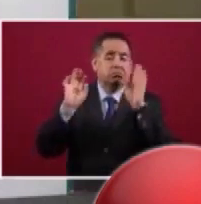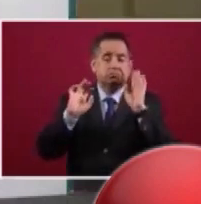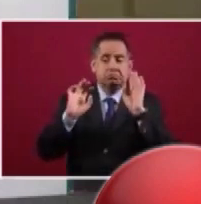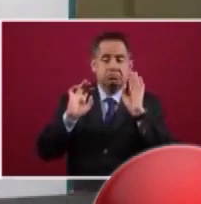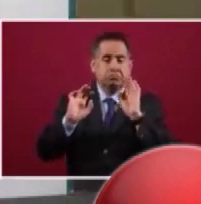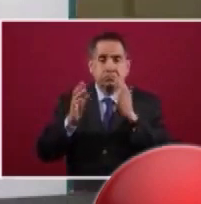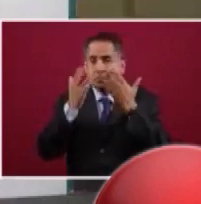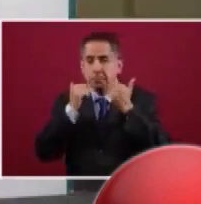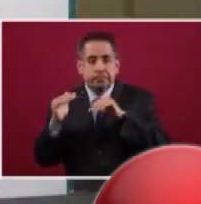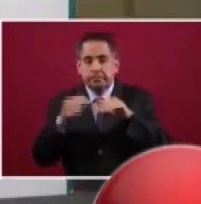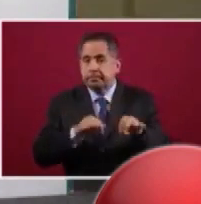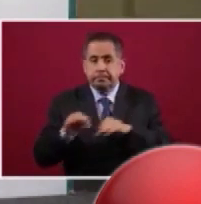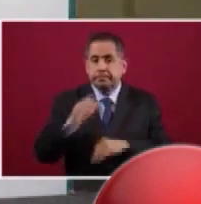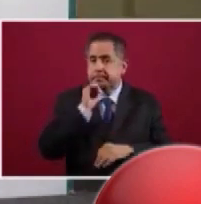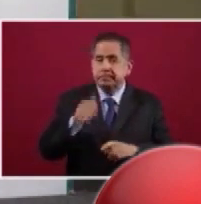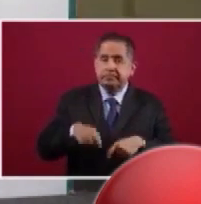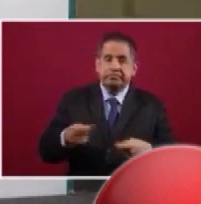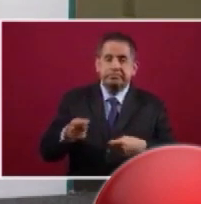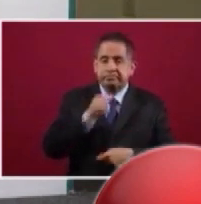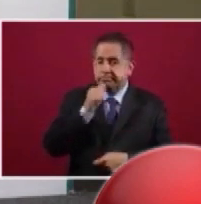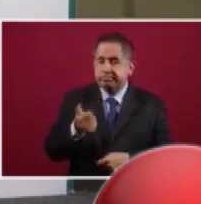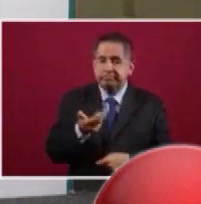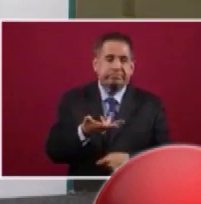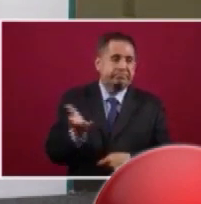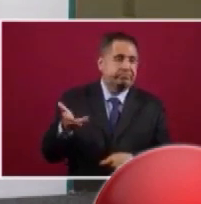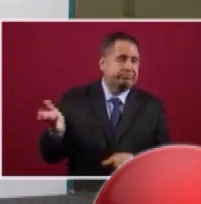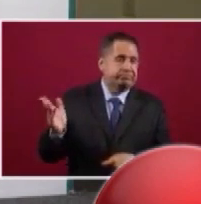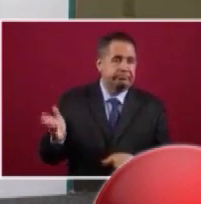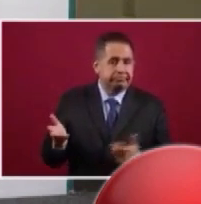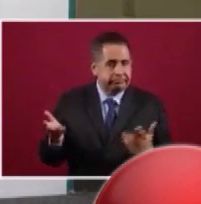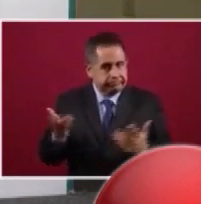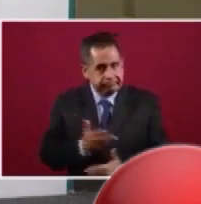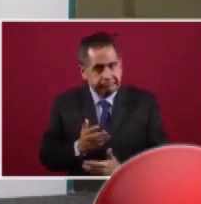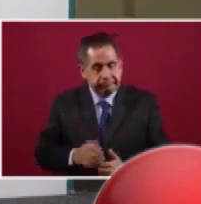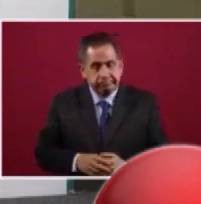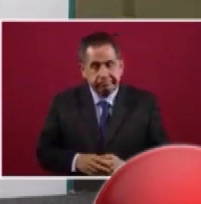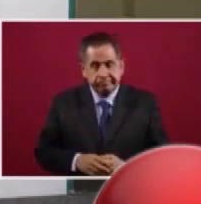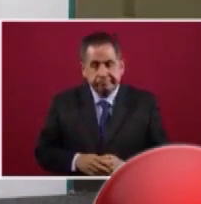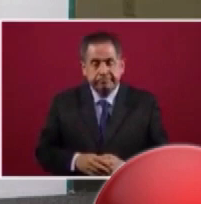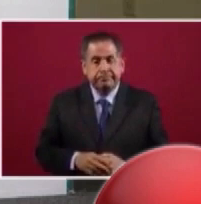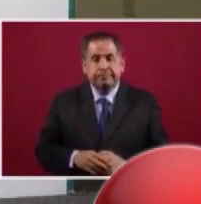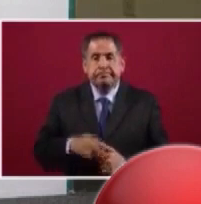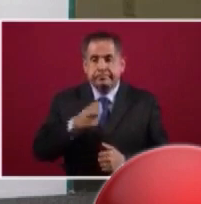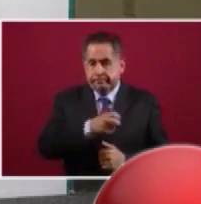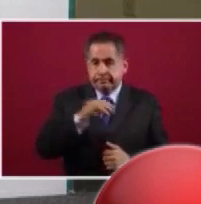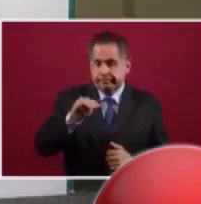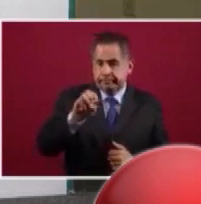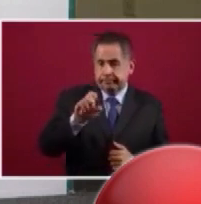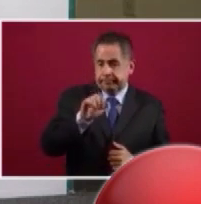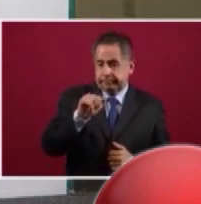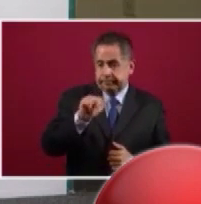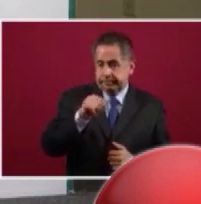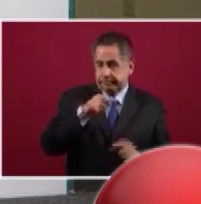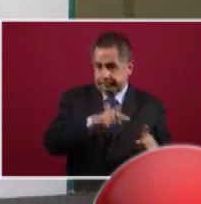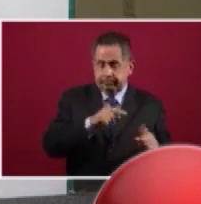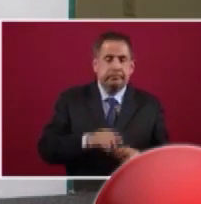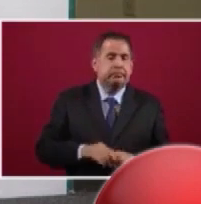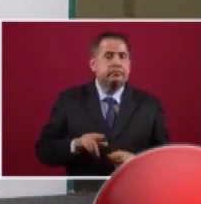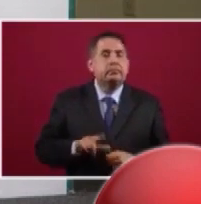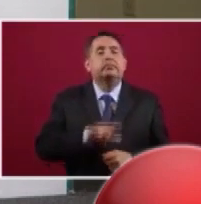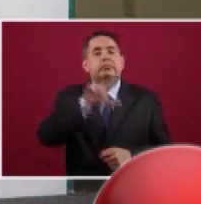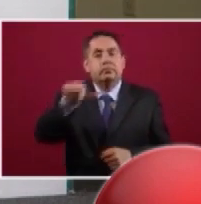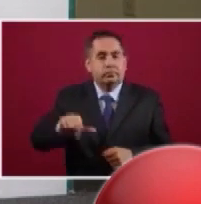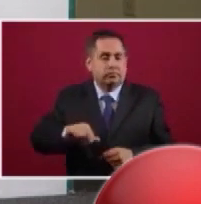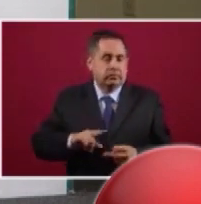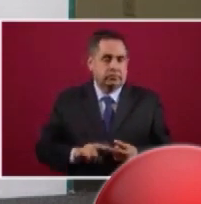sin empleo. Eso, Mexicana. Viene